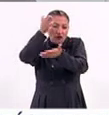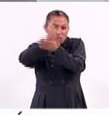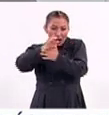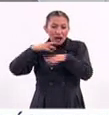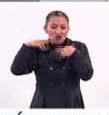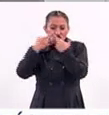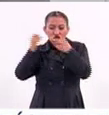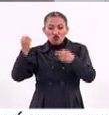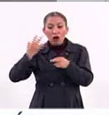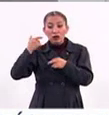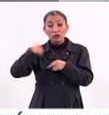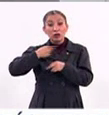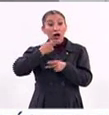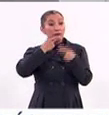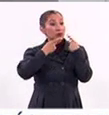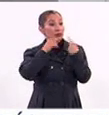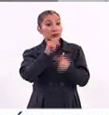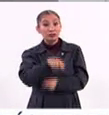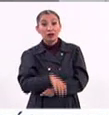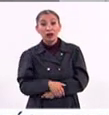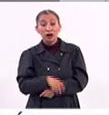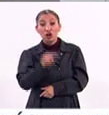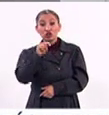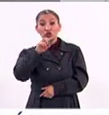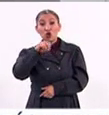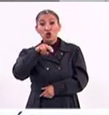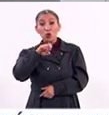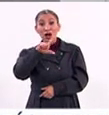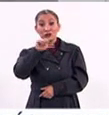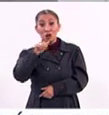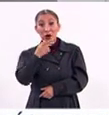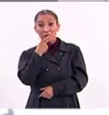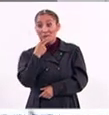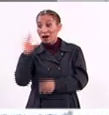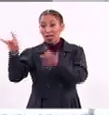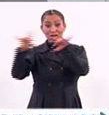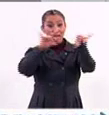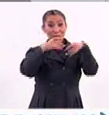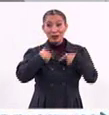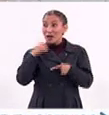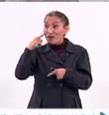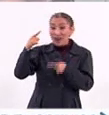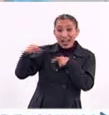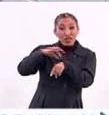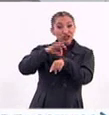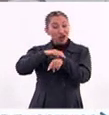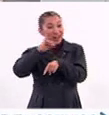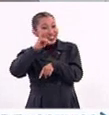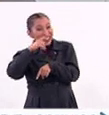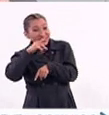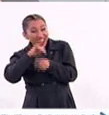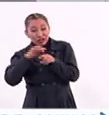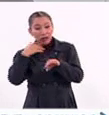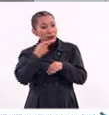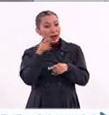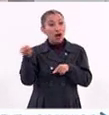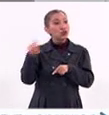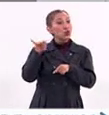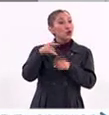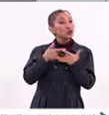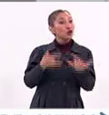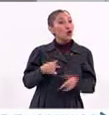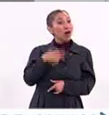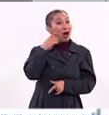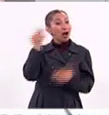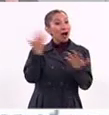dice, de lo único que se habló fue de Tonuello. Pues médicos, ingenieros, todo el mundo estaba